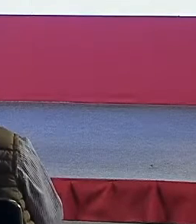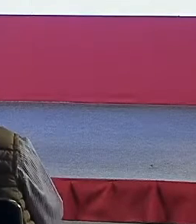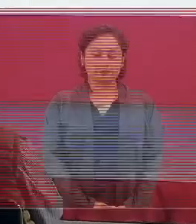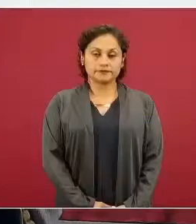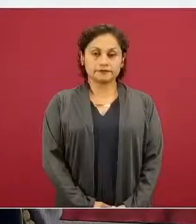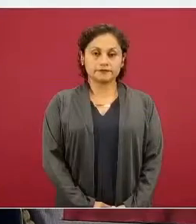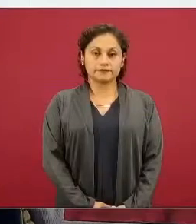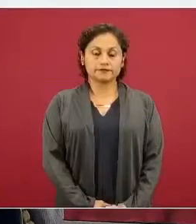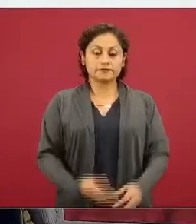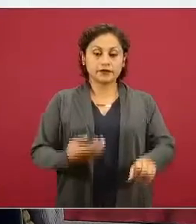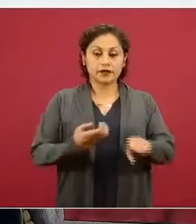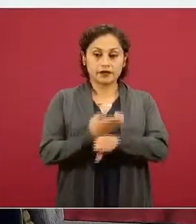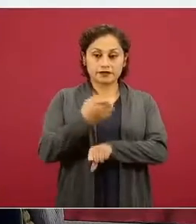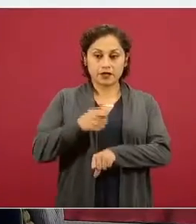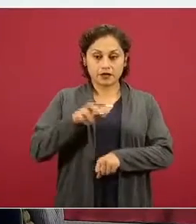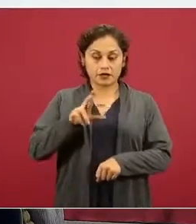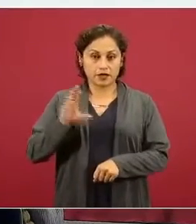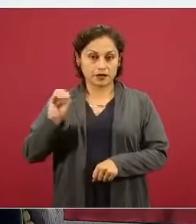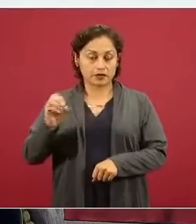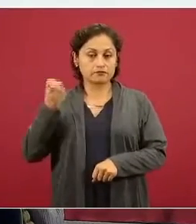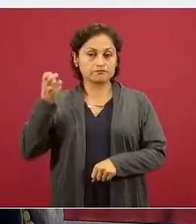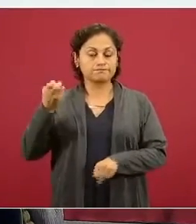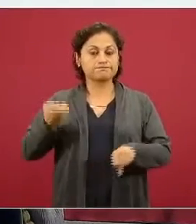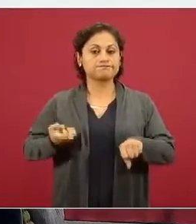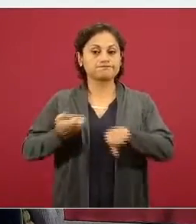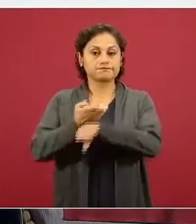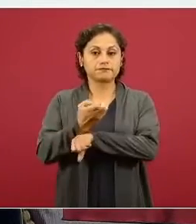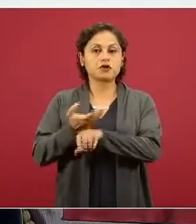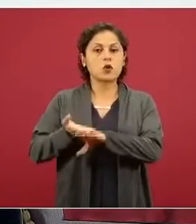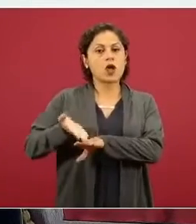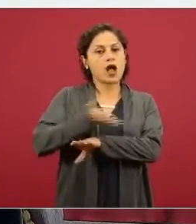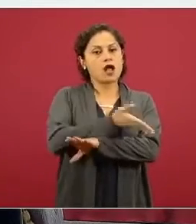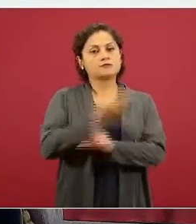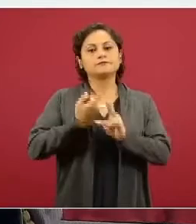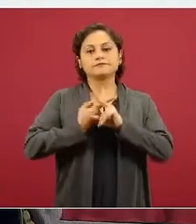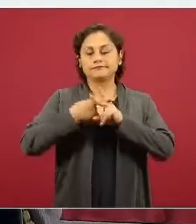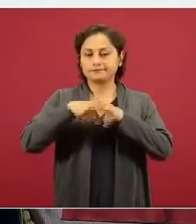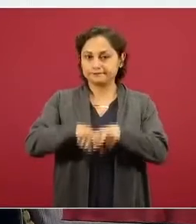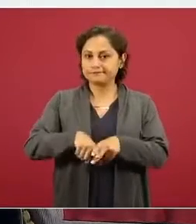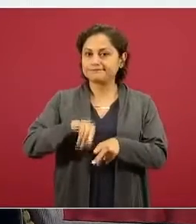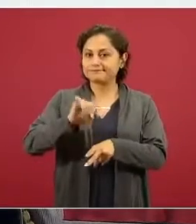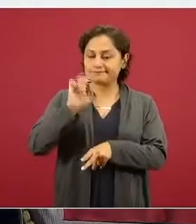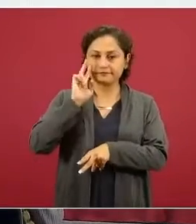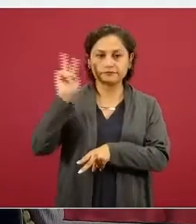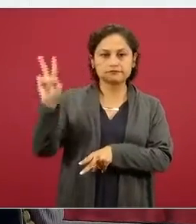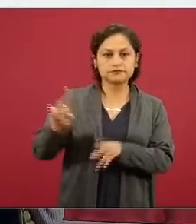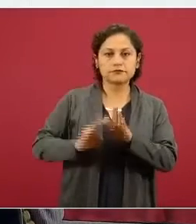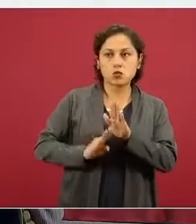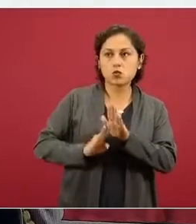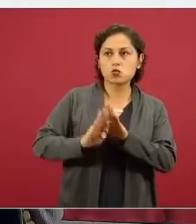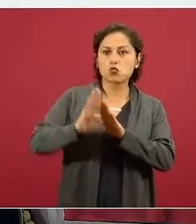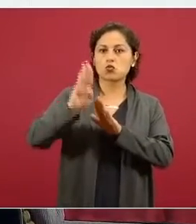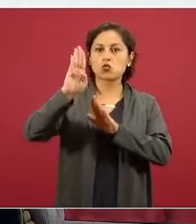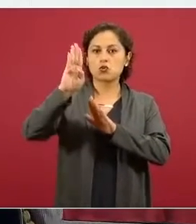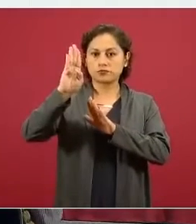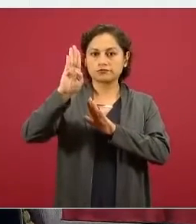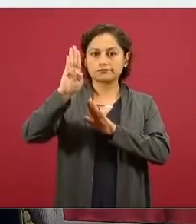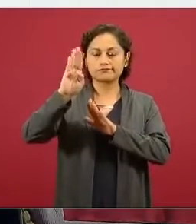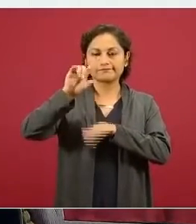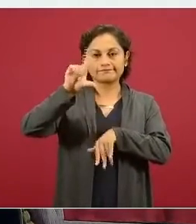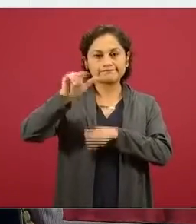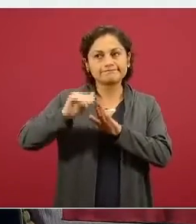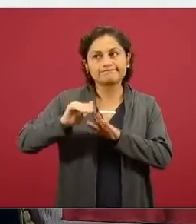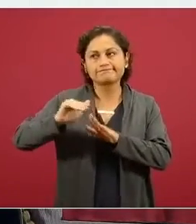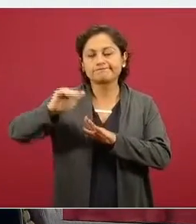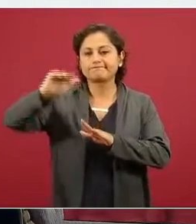Quintana Roo fue de esas entidades donde también empezaron tempranamente con un pico que después se volvió un pico mayor, esto